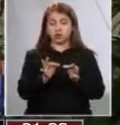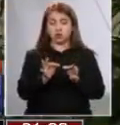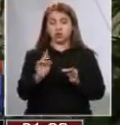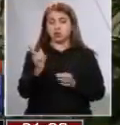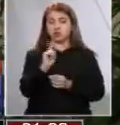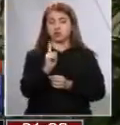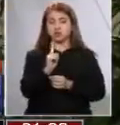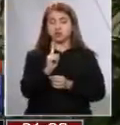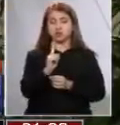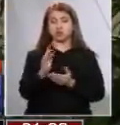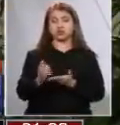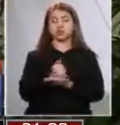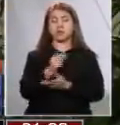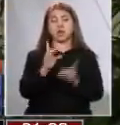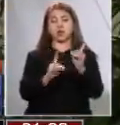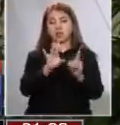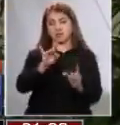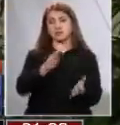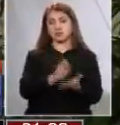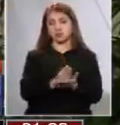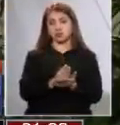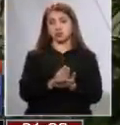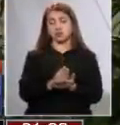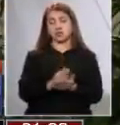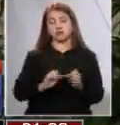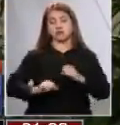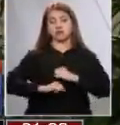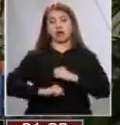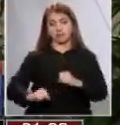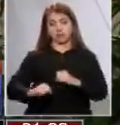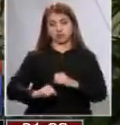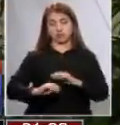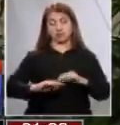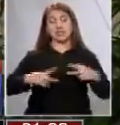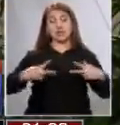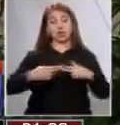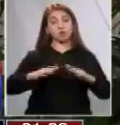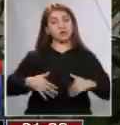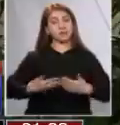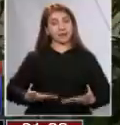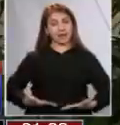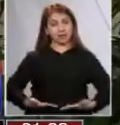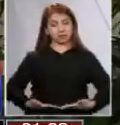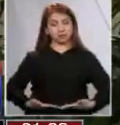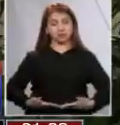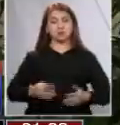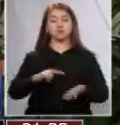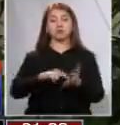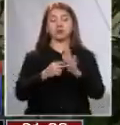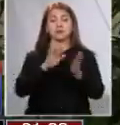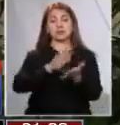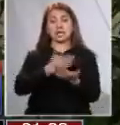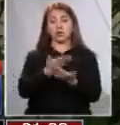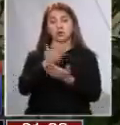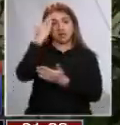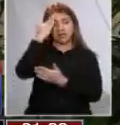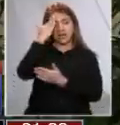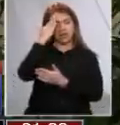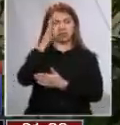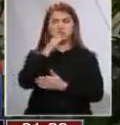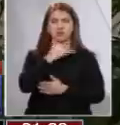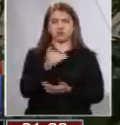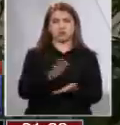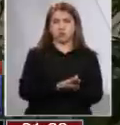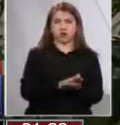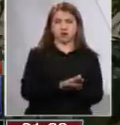no tome alguna decisión de interrumpir el embarazo. En este caso, un problema de salud mental no lleva a la